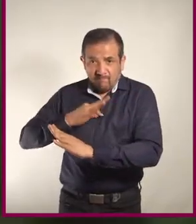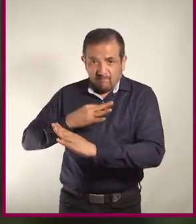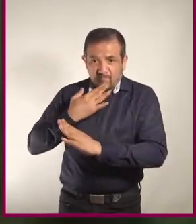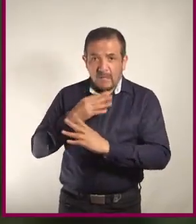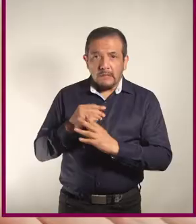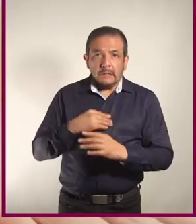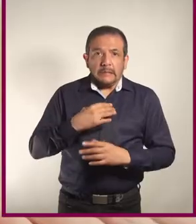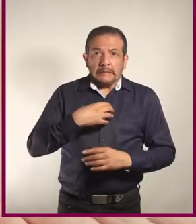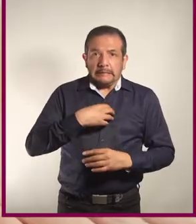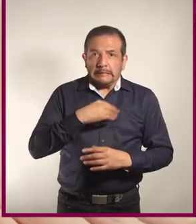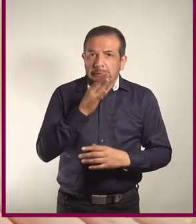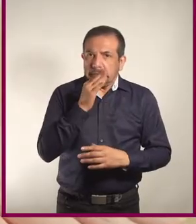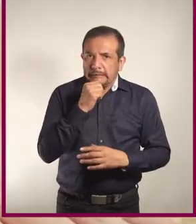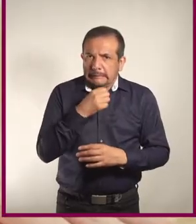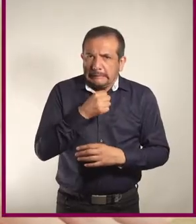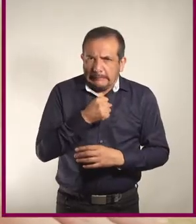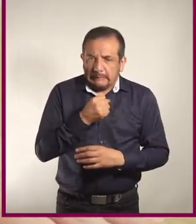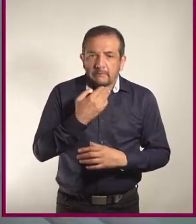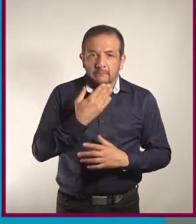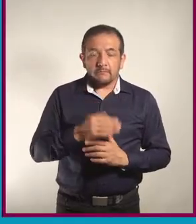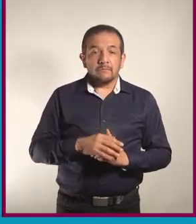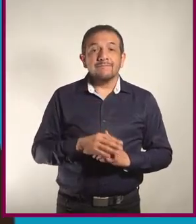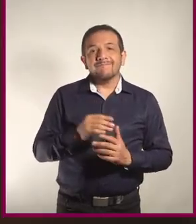funcione. Estreñimiento.